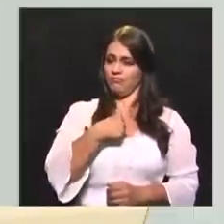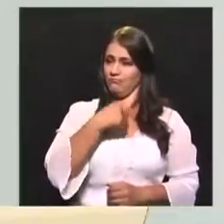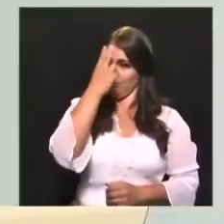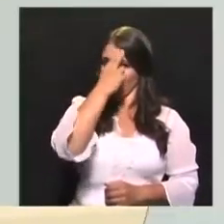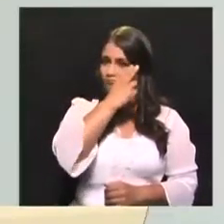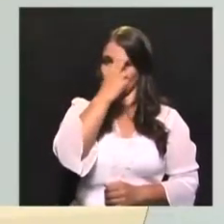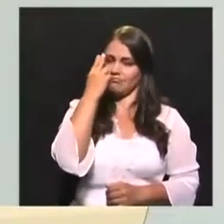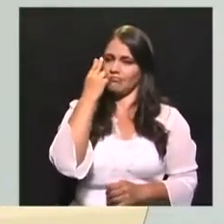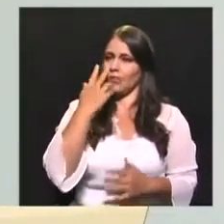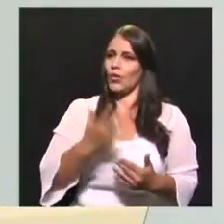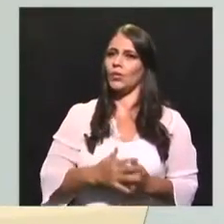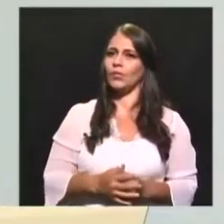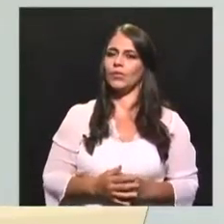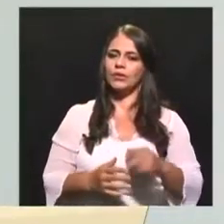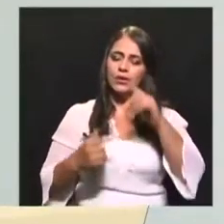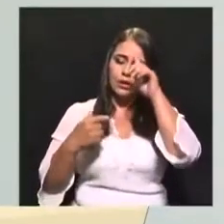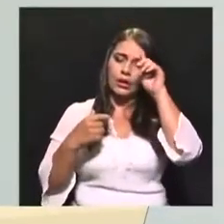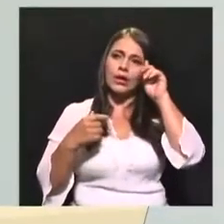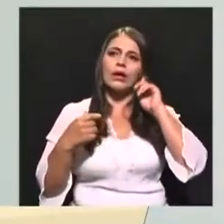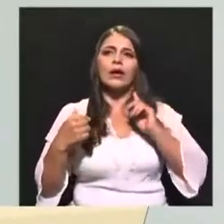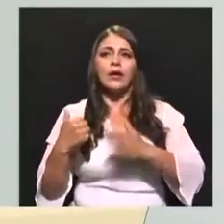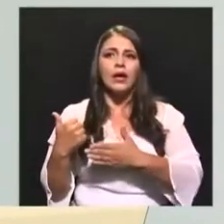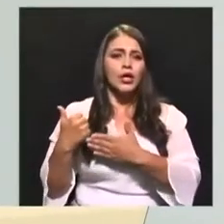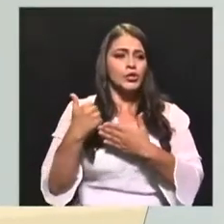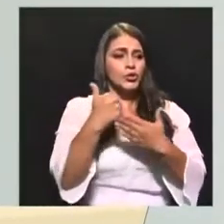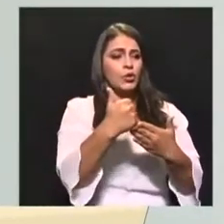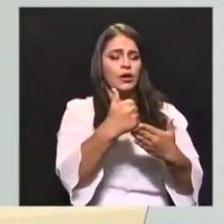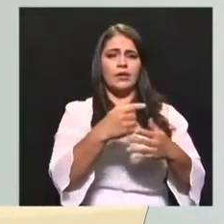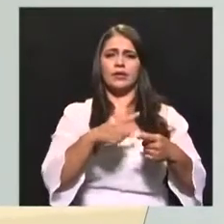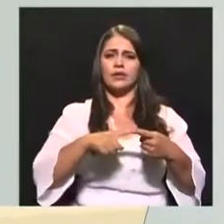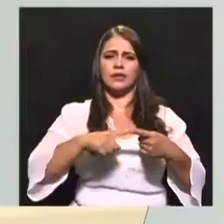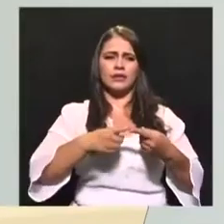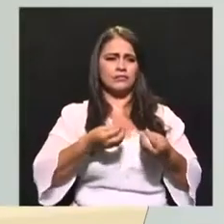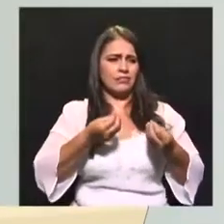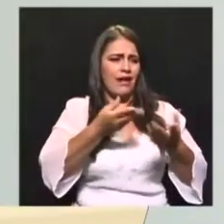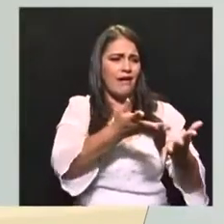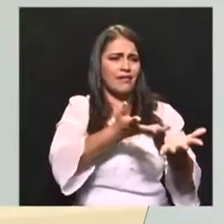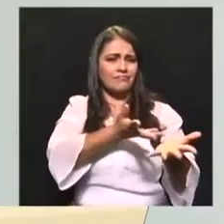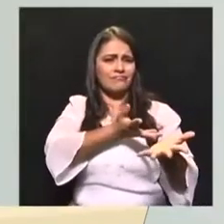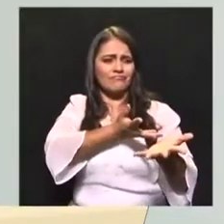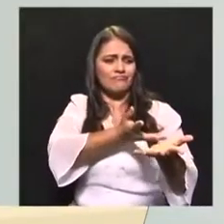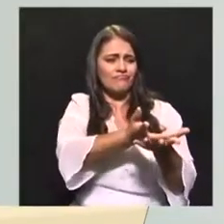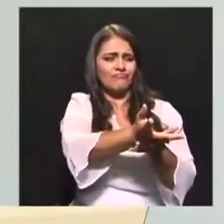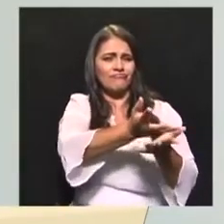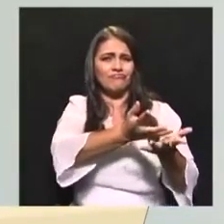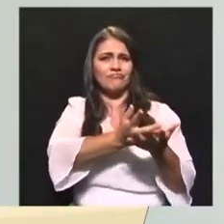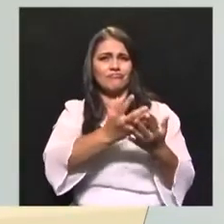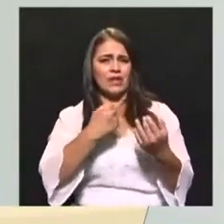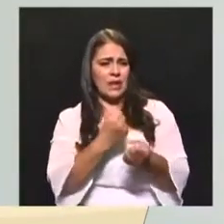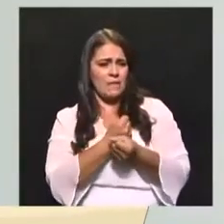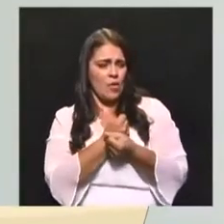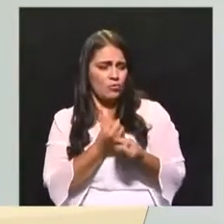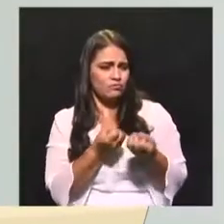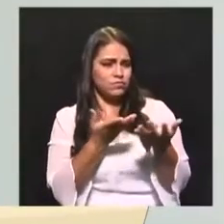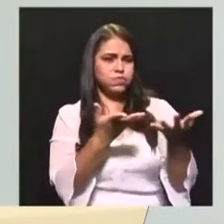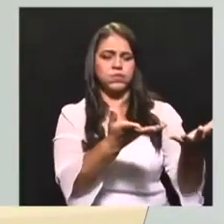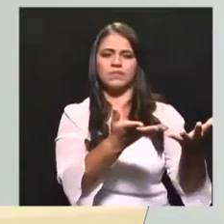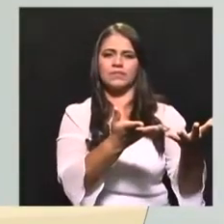ayudar a que se sacien de Dios, no impedirles o prohibirles el encuentro.